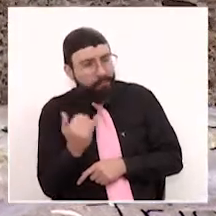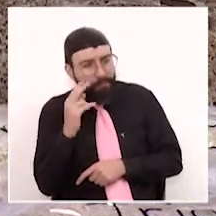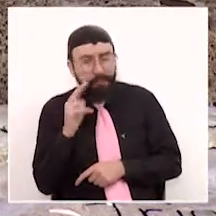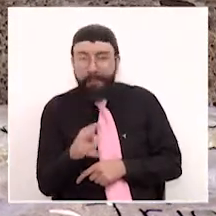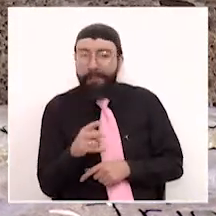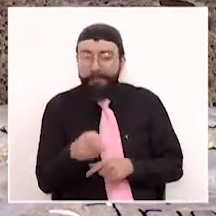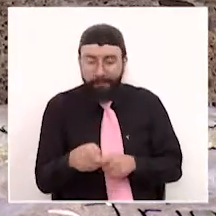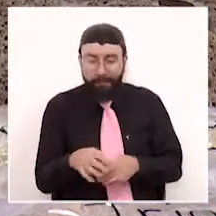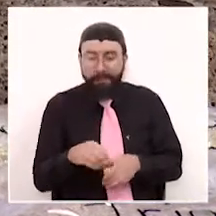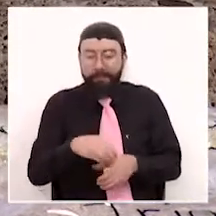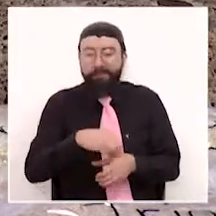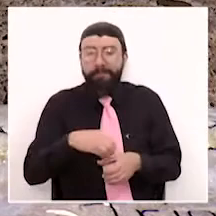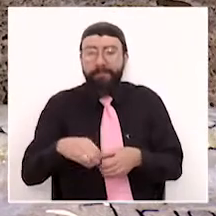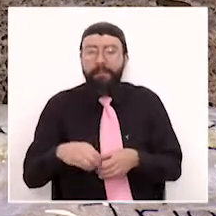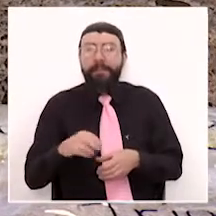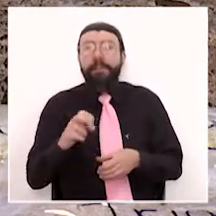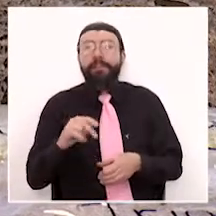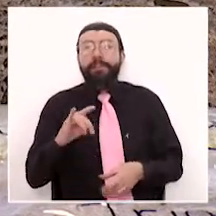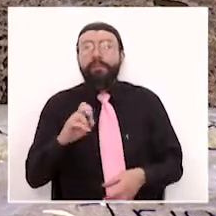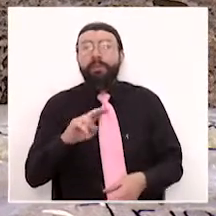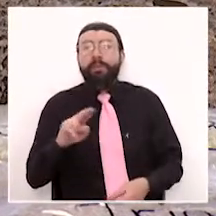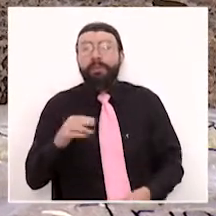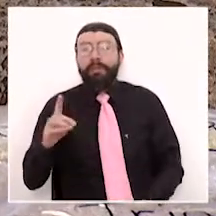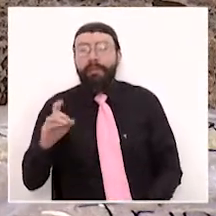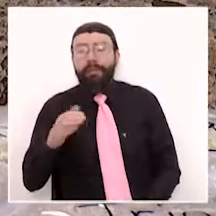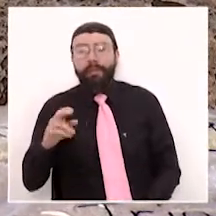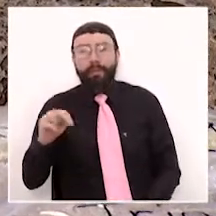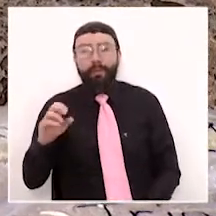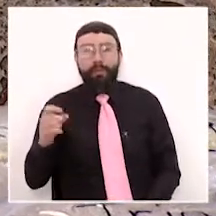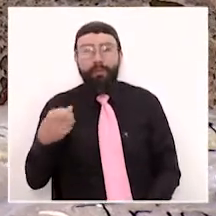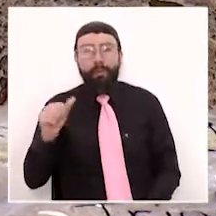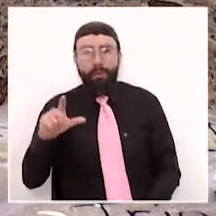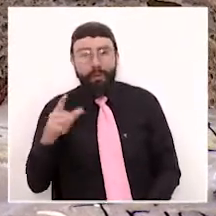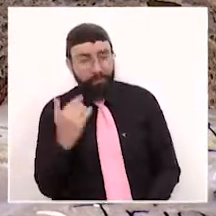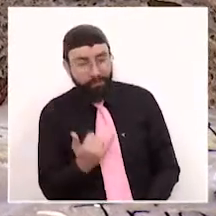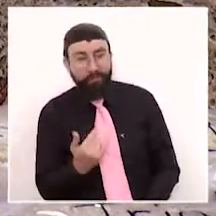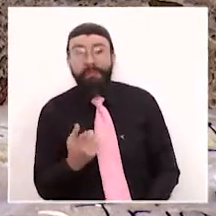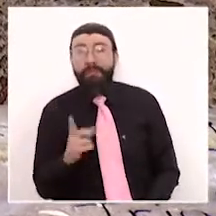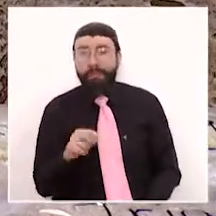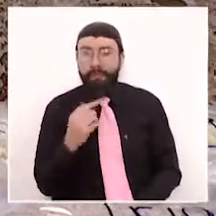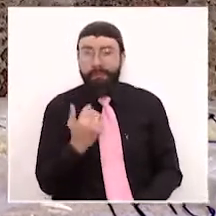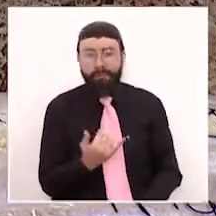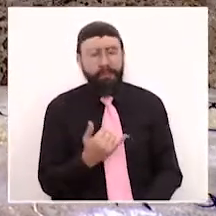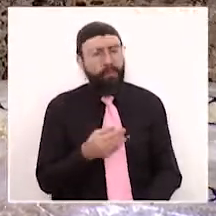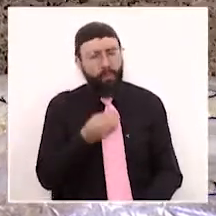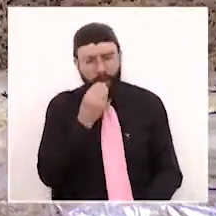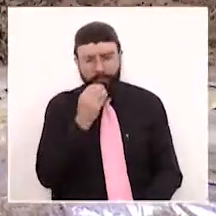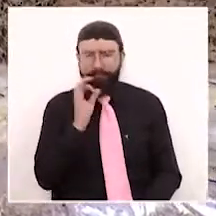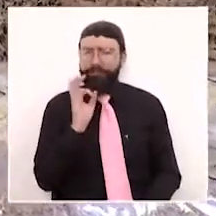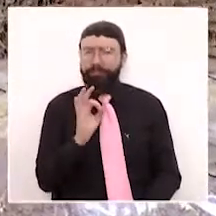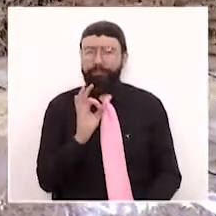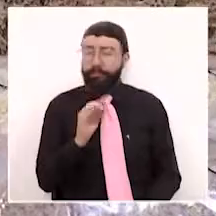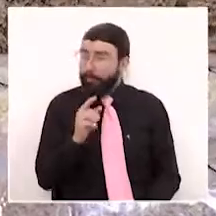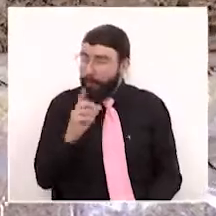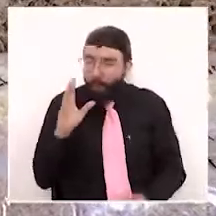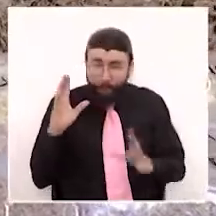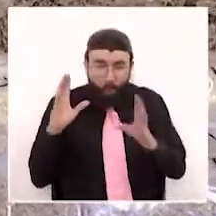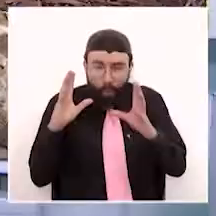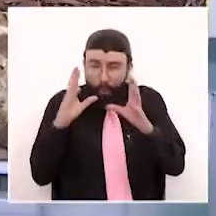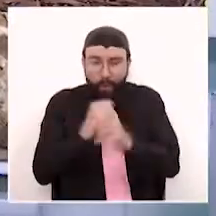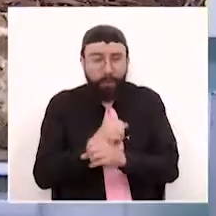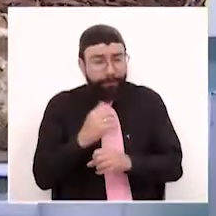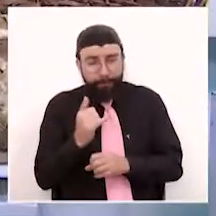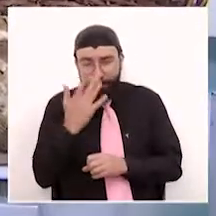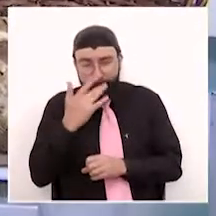pasas, tiene nuez del nogal también, que es algo muy, es una nuez muy saludable. Es más oscuro.